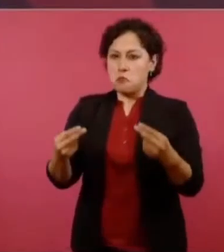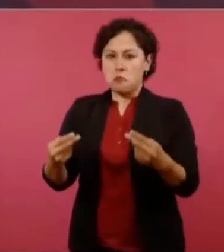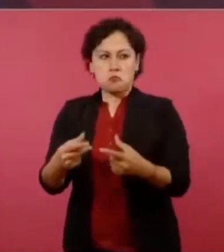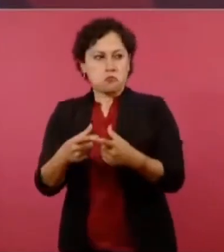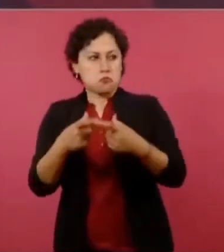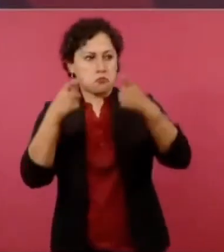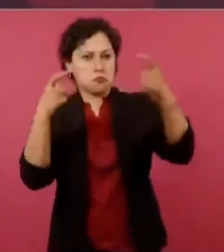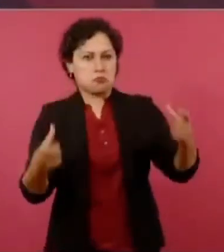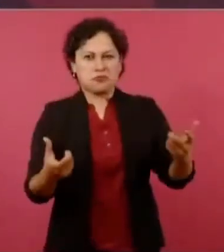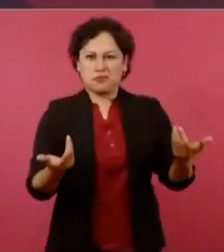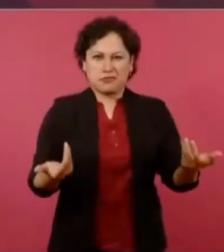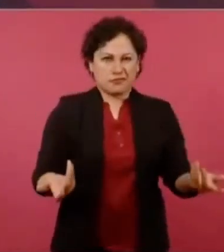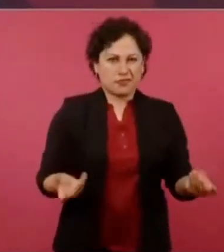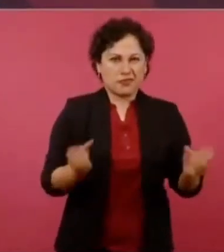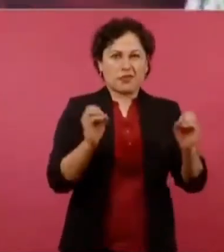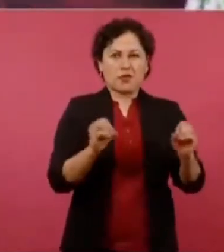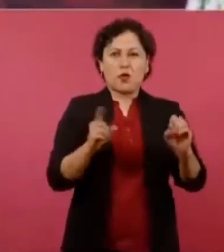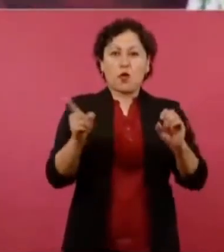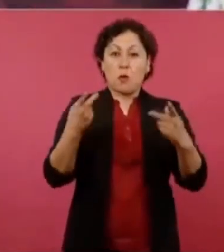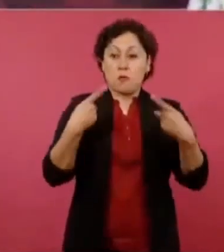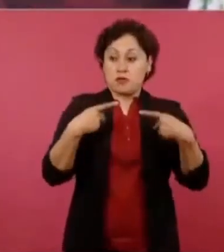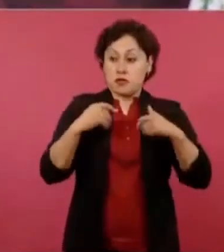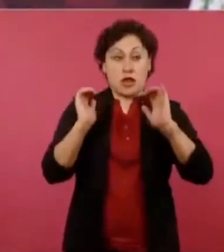contratación de trabajadores.